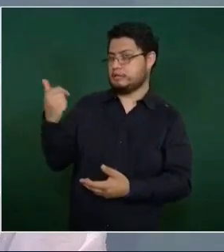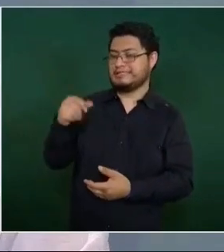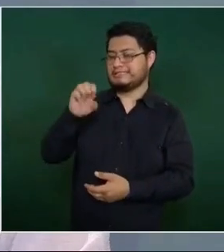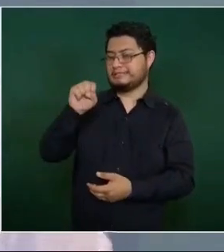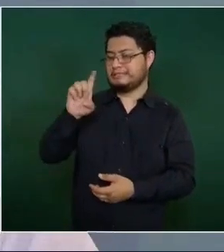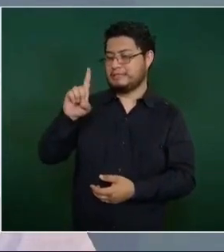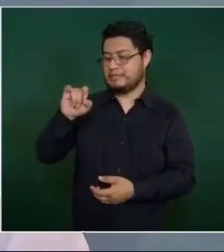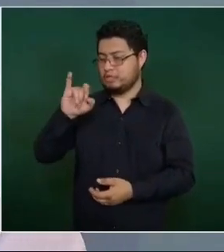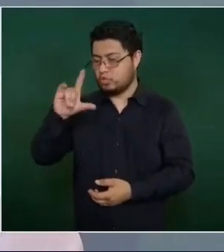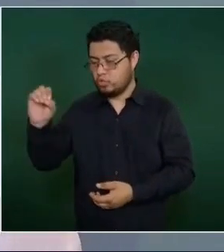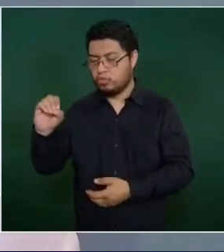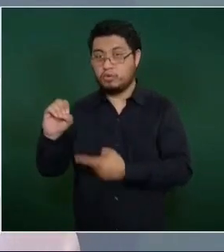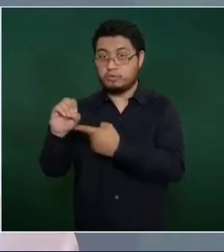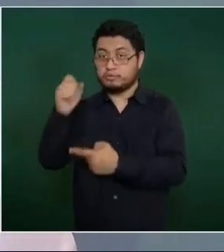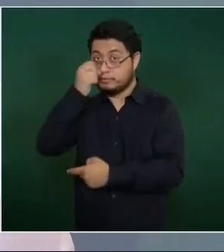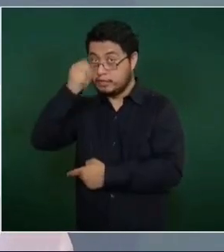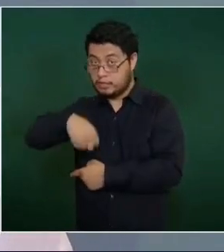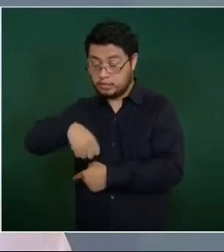al secretario de Educación,